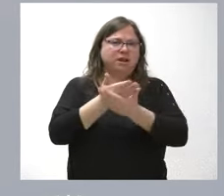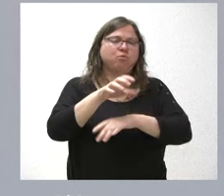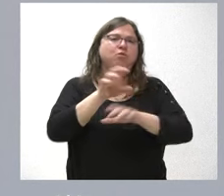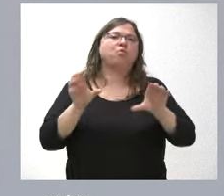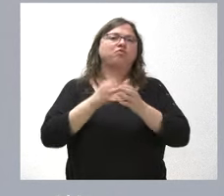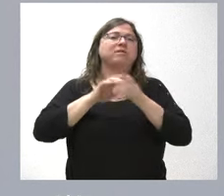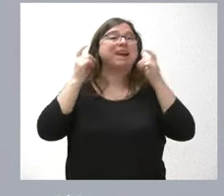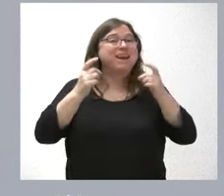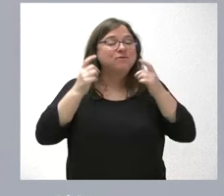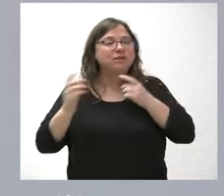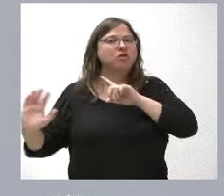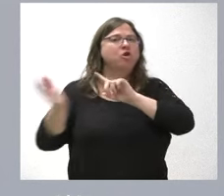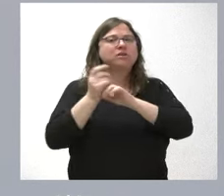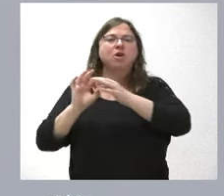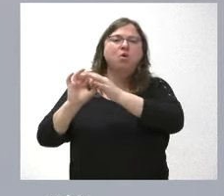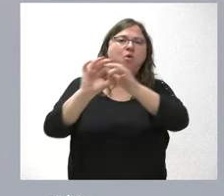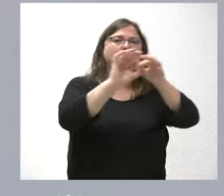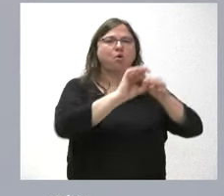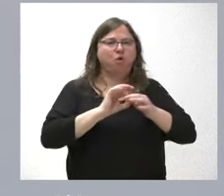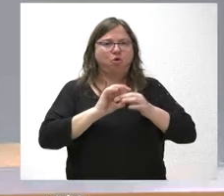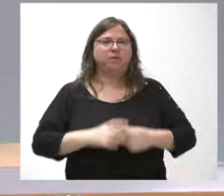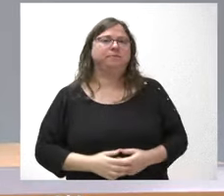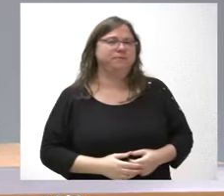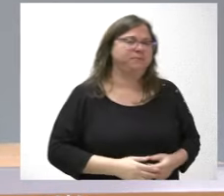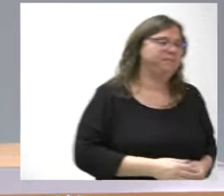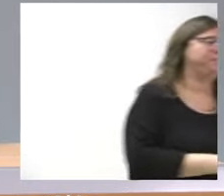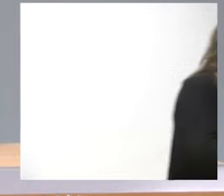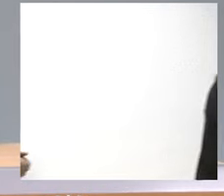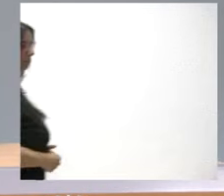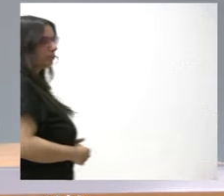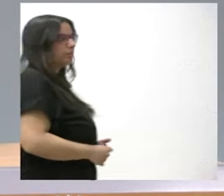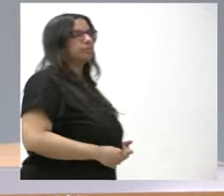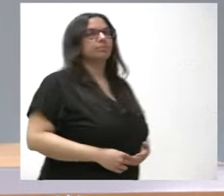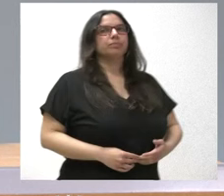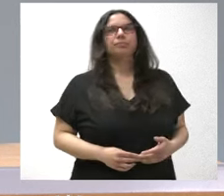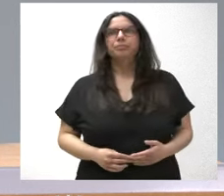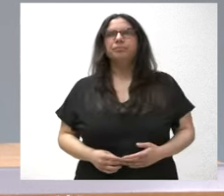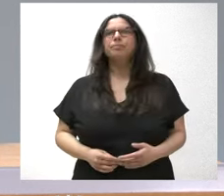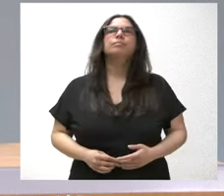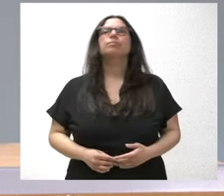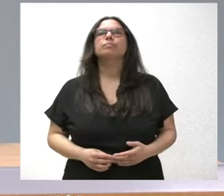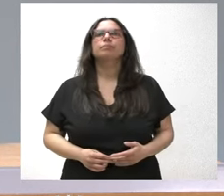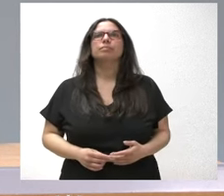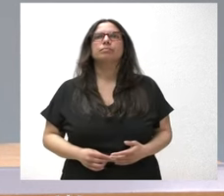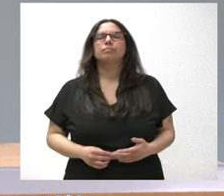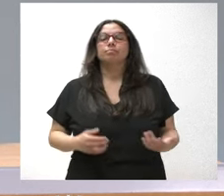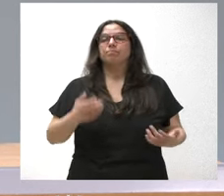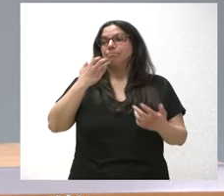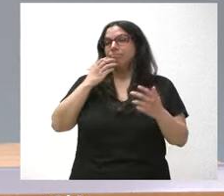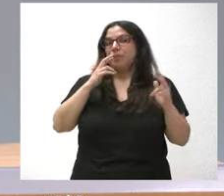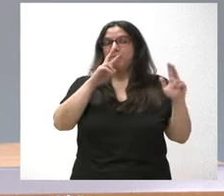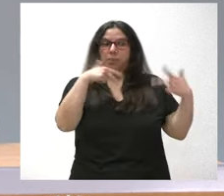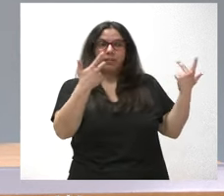León, el esfuerzo por la concordia y no por el enfrentamiento. Me gustaría añadir muy brevemente, si me lo permites, sí, portavoz,